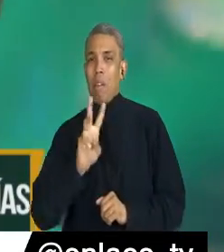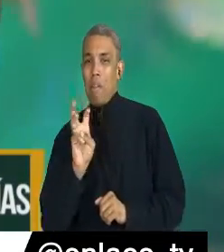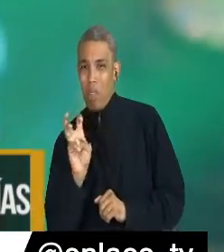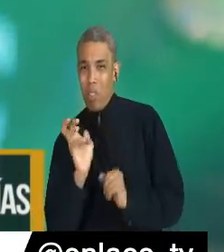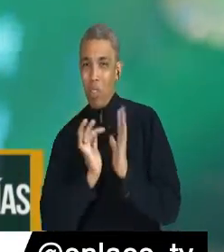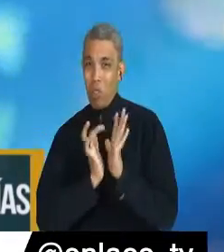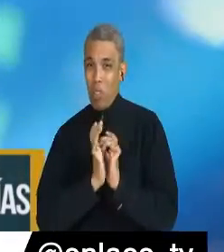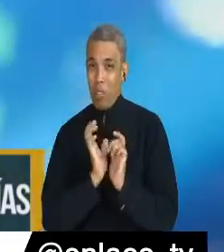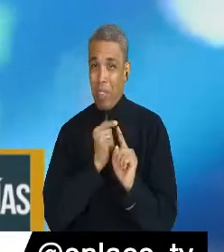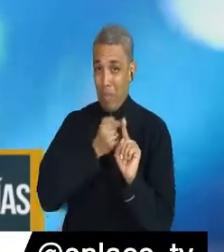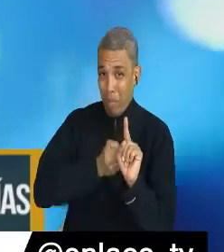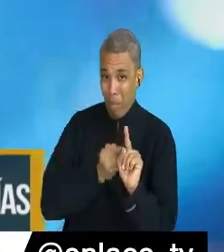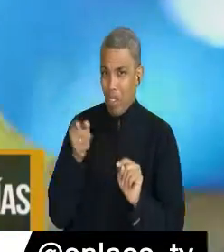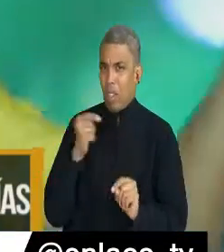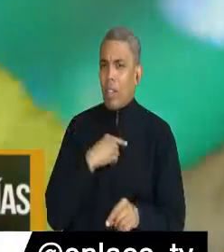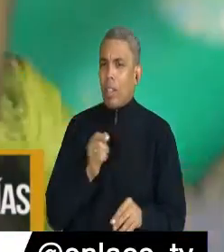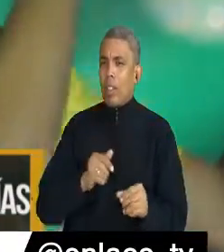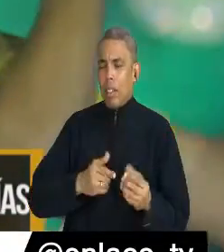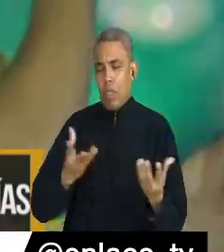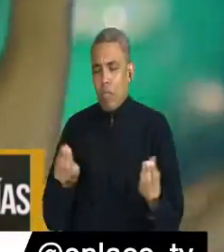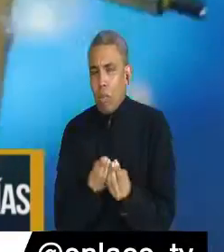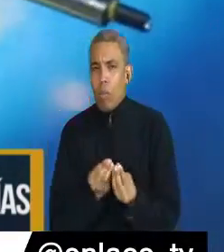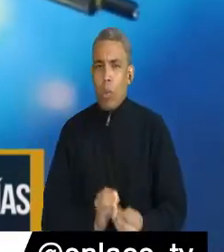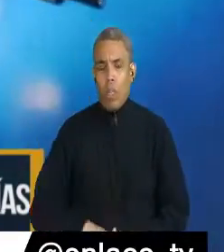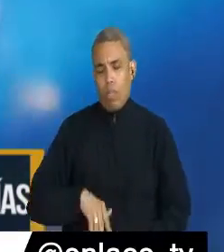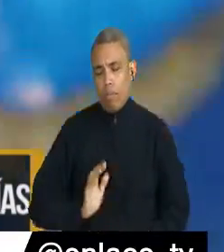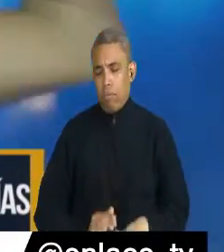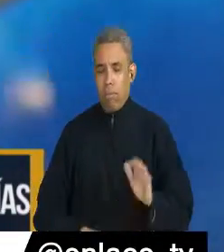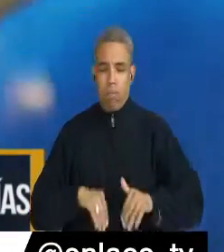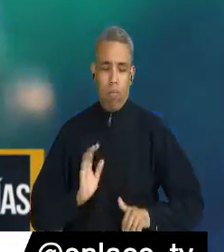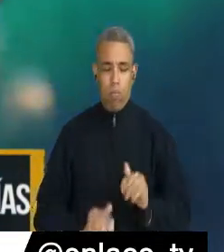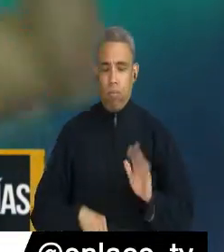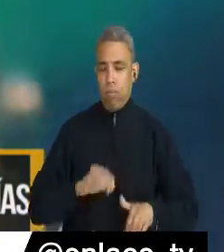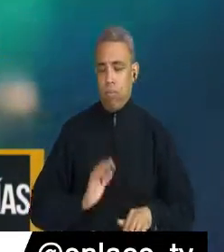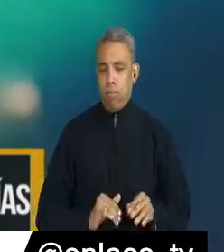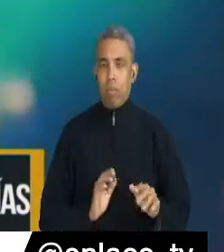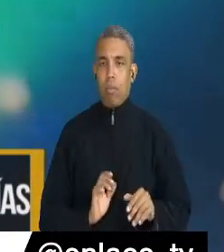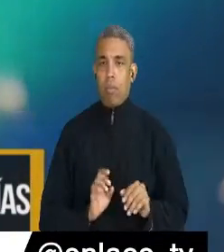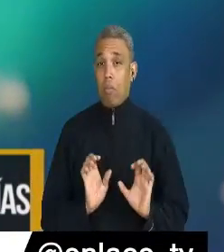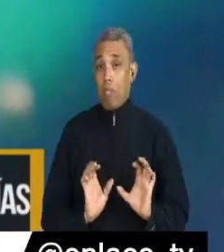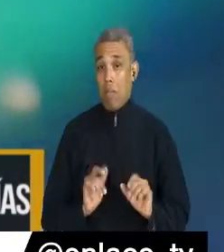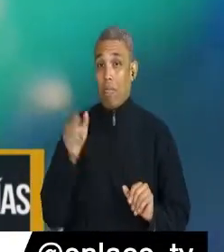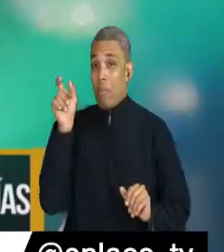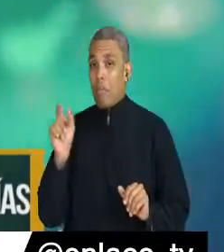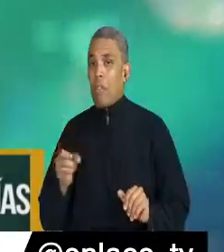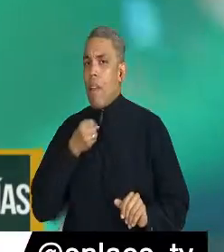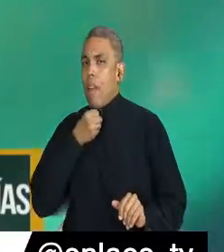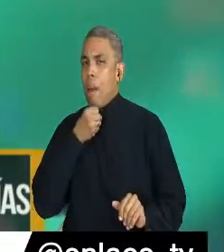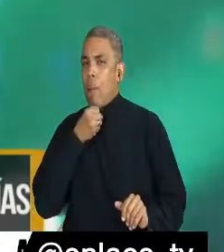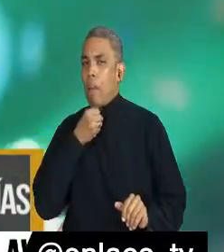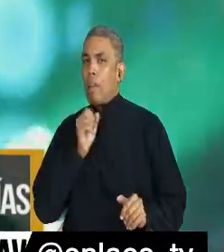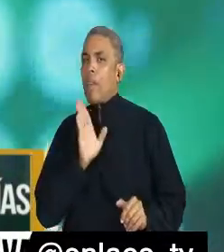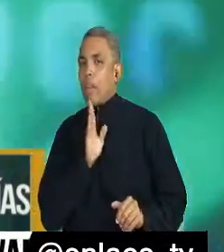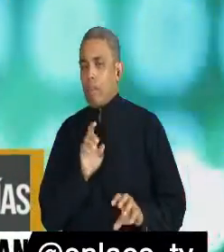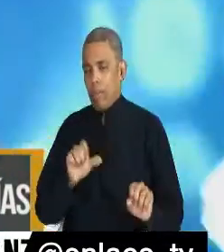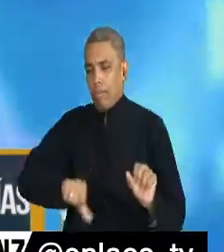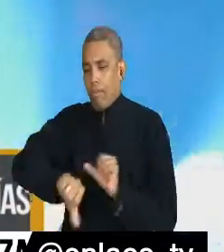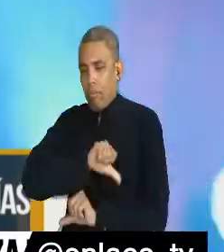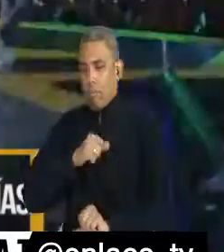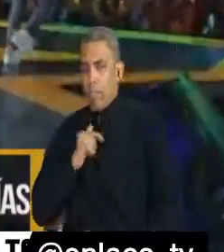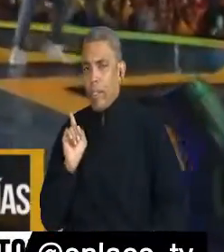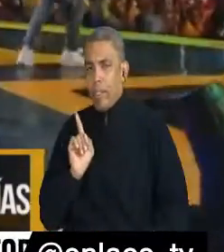allí sus músicos se entonarán las melodías de sus canciones y otros artistas vallenatos serán los encargados de cantar esto será parte del